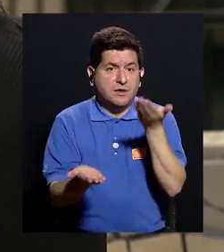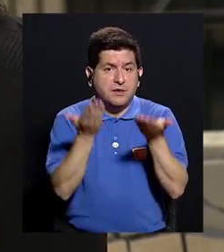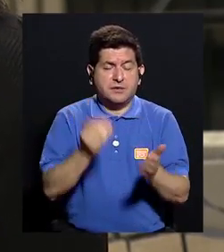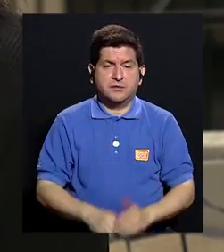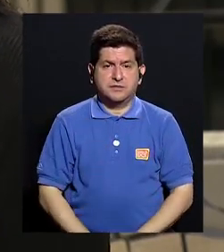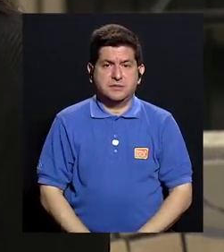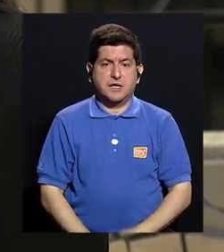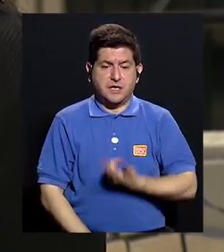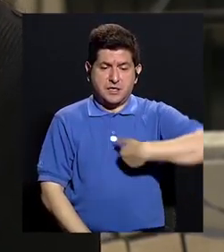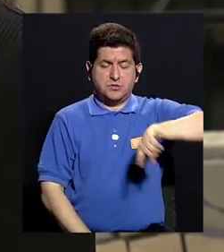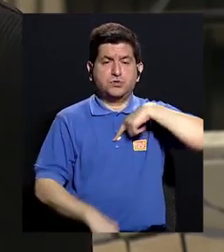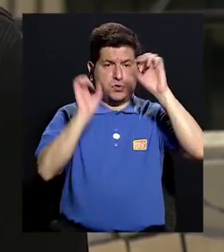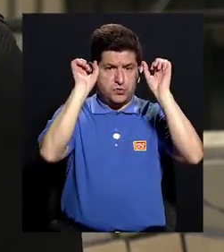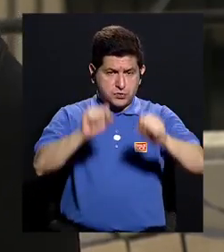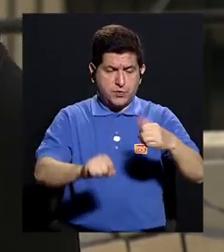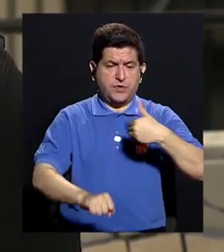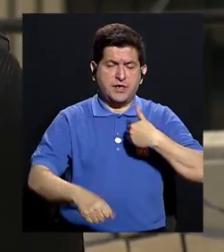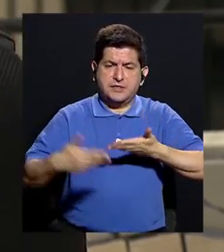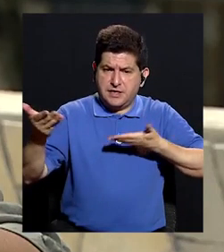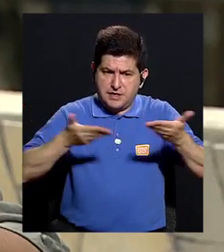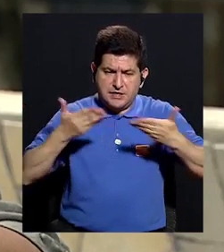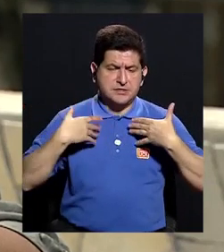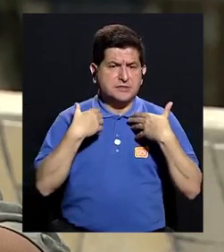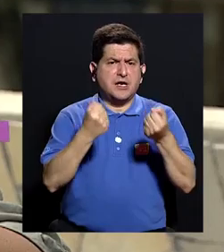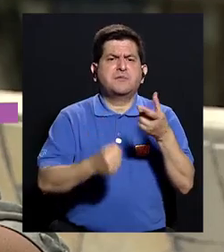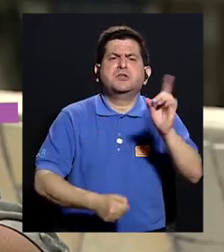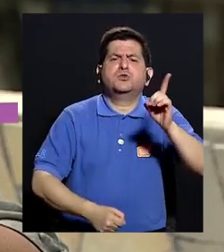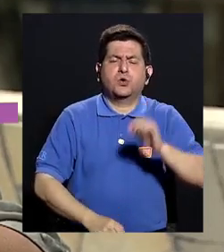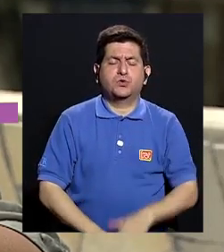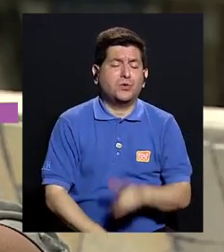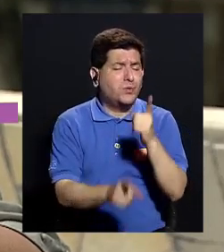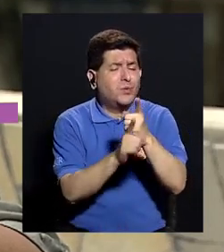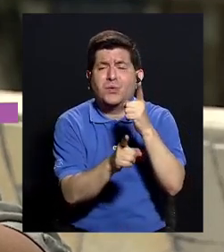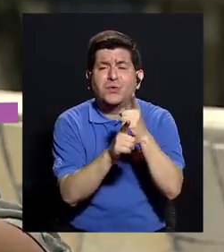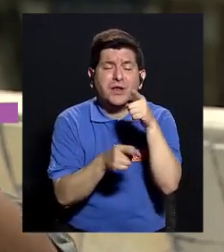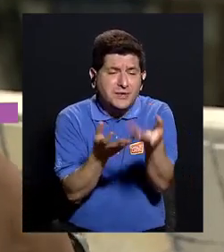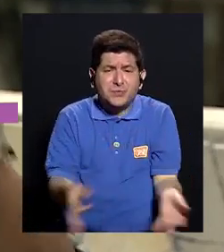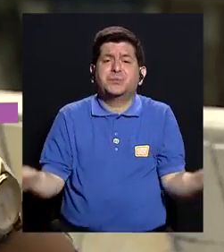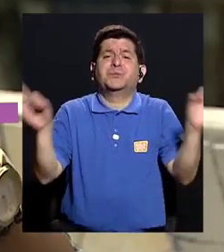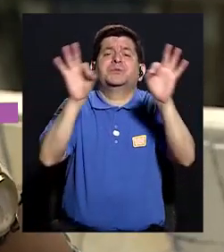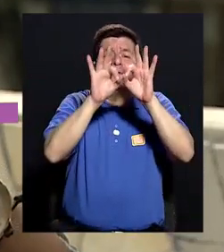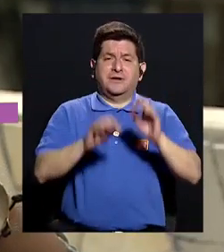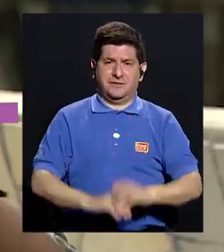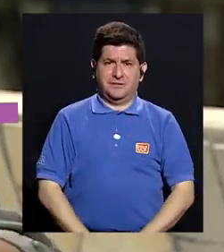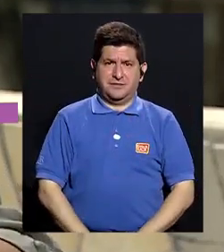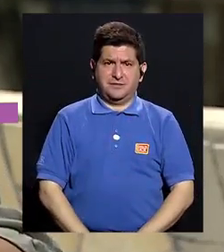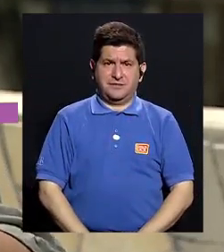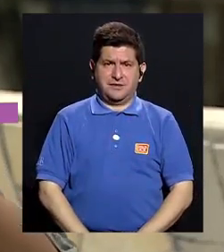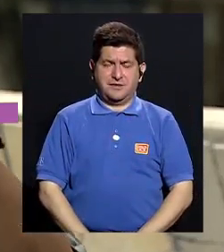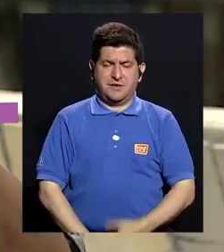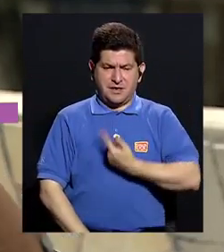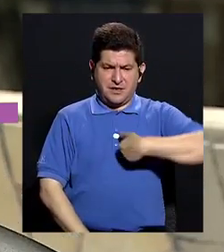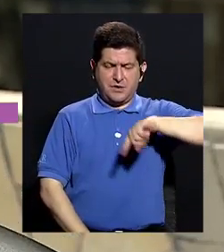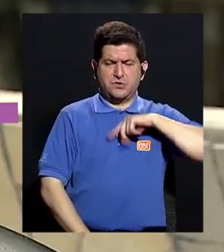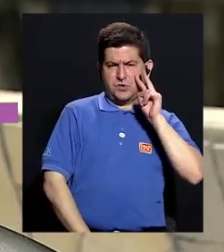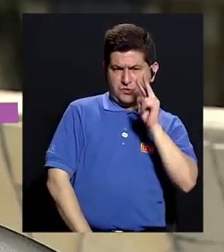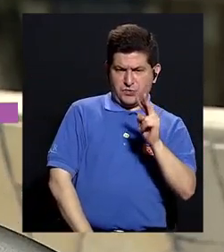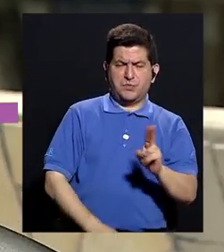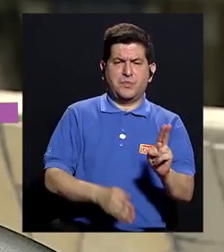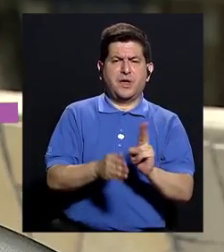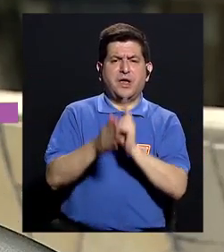de a dónde podemos obtener un servicio de salud. Así es, y yo creo que eso es fundamental, porque cuando nos vemos